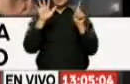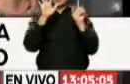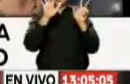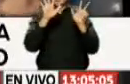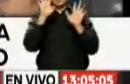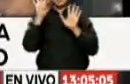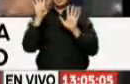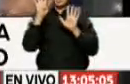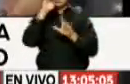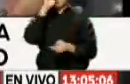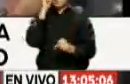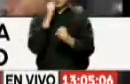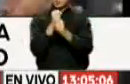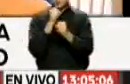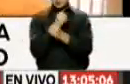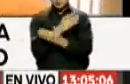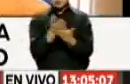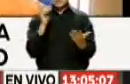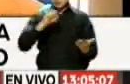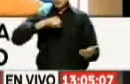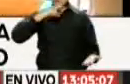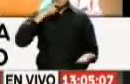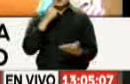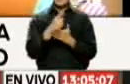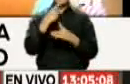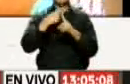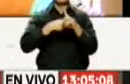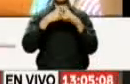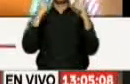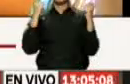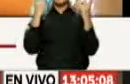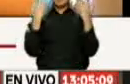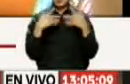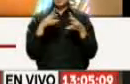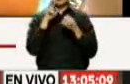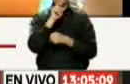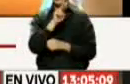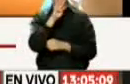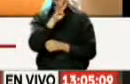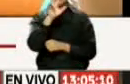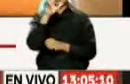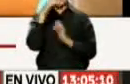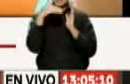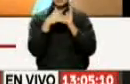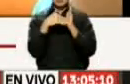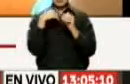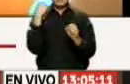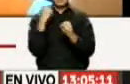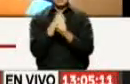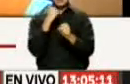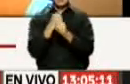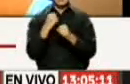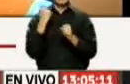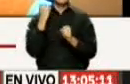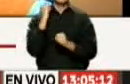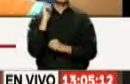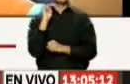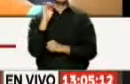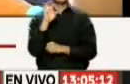161.689 puestos de trabajo. Sí, sin embargo, en marzo tenemos una cifra de 243 mil empleos plenos dada por el